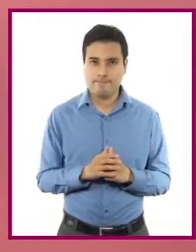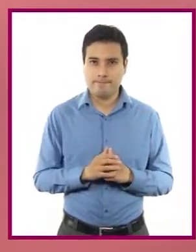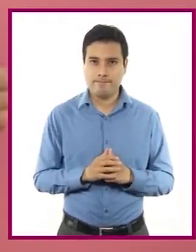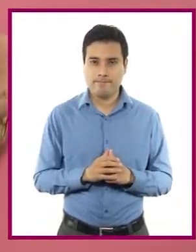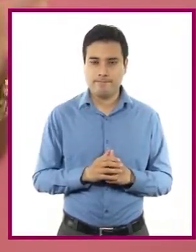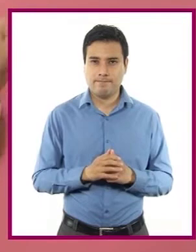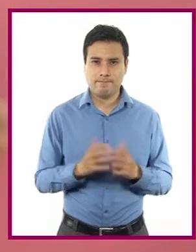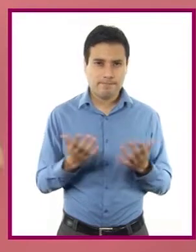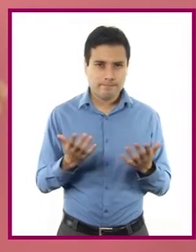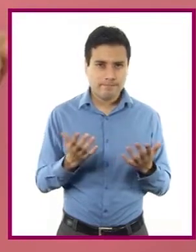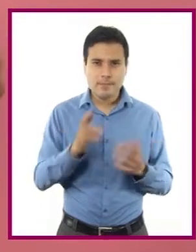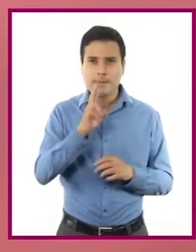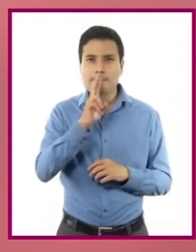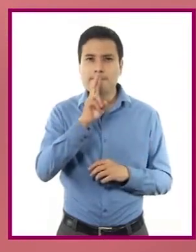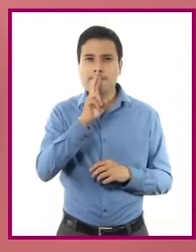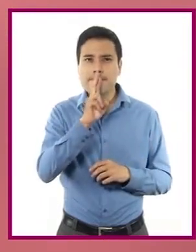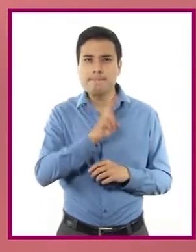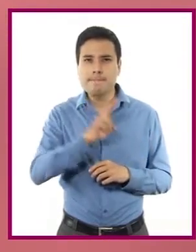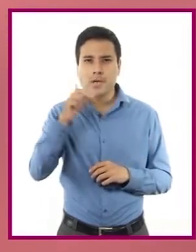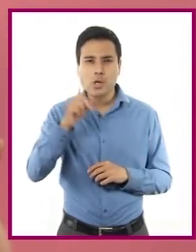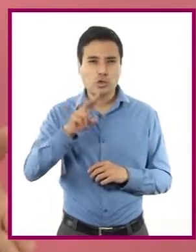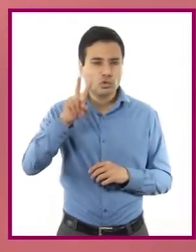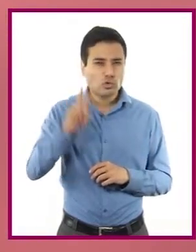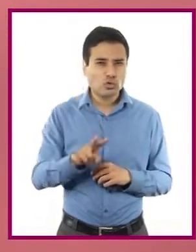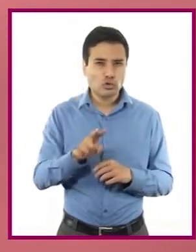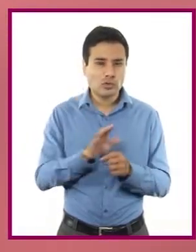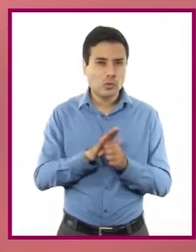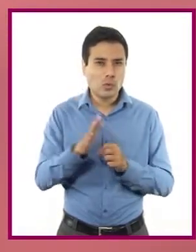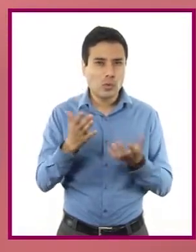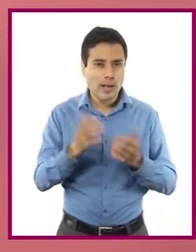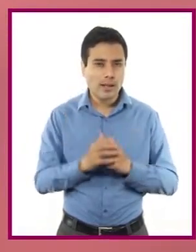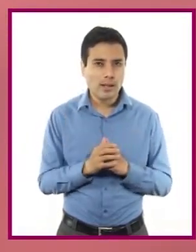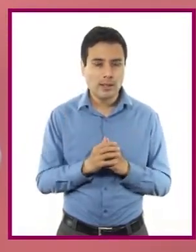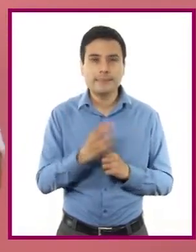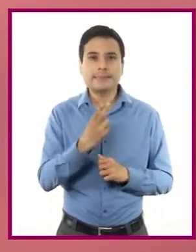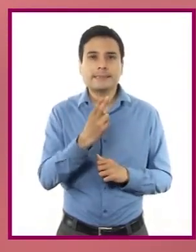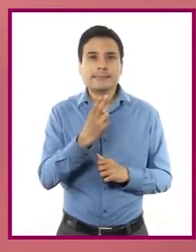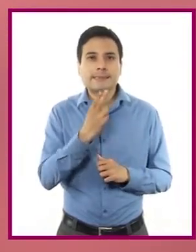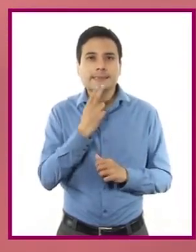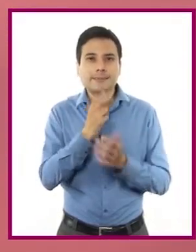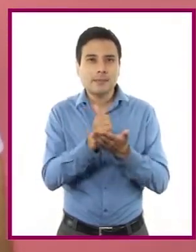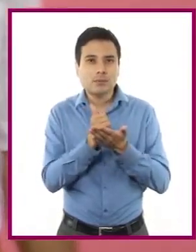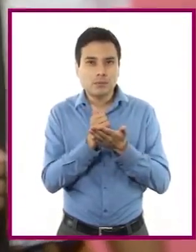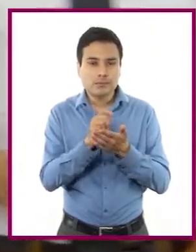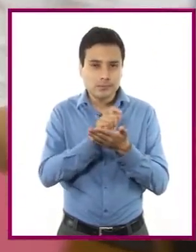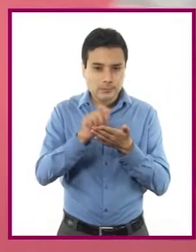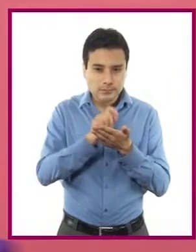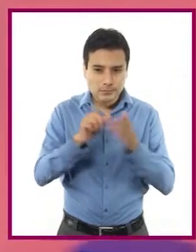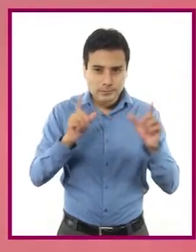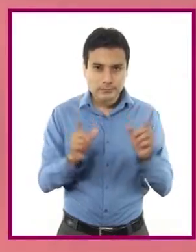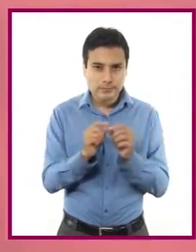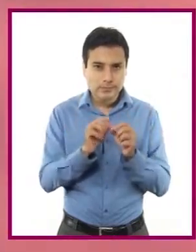reconocer cuál tiene mayor veracidad y nos puede servir para la elaboración de un resumen.